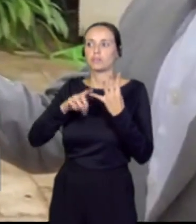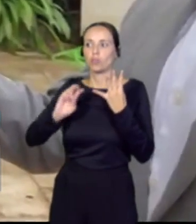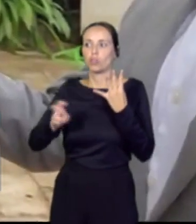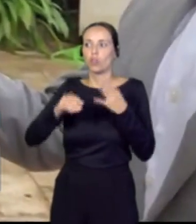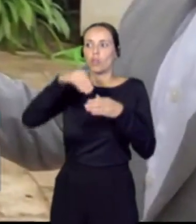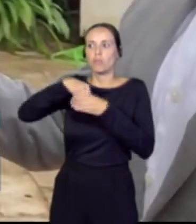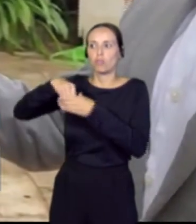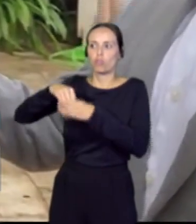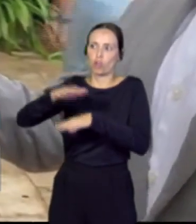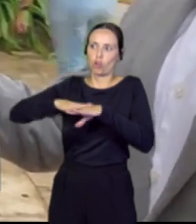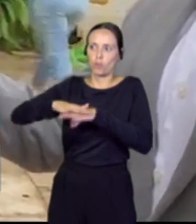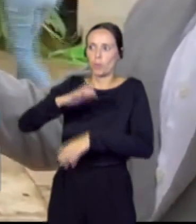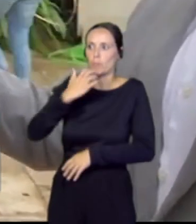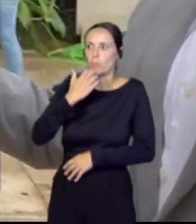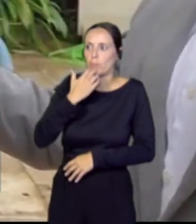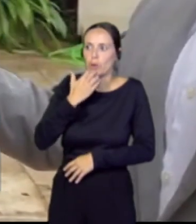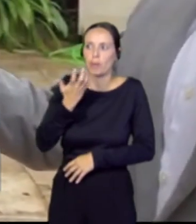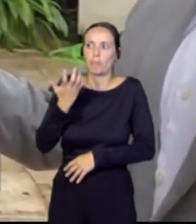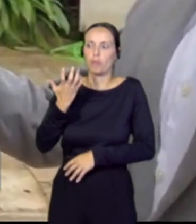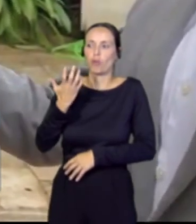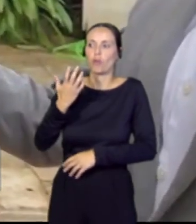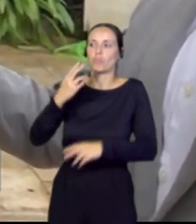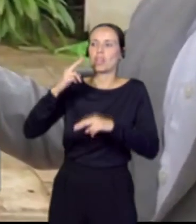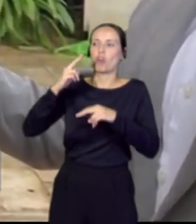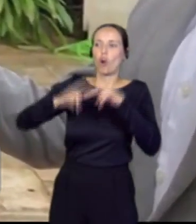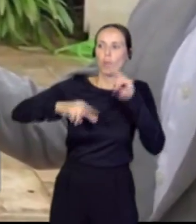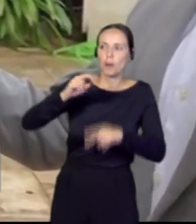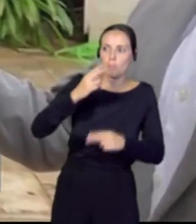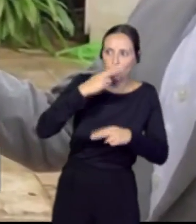del Ejecutivo, como el Ministerio de Infraestructura y Obras Públicas.